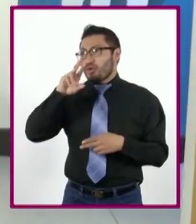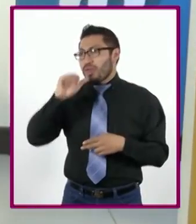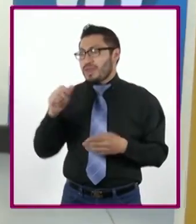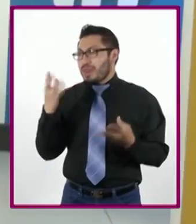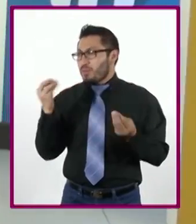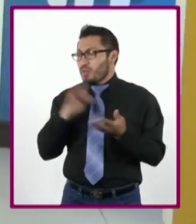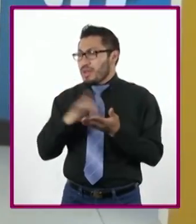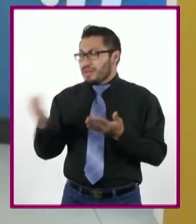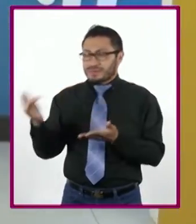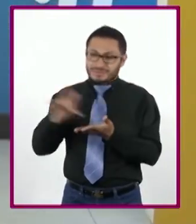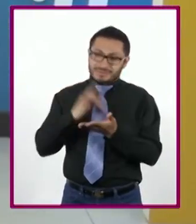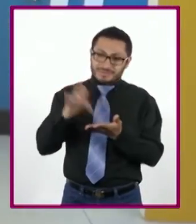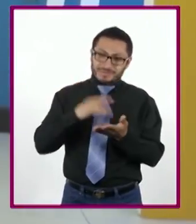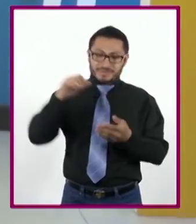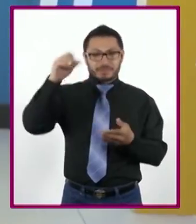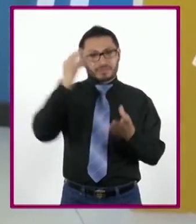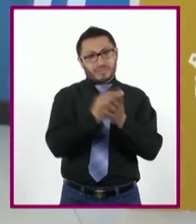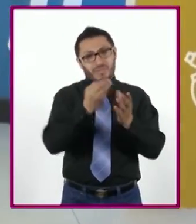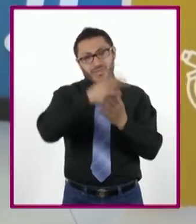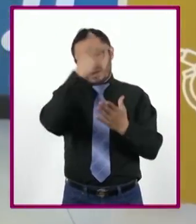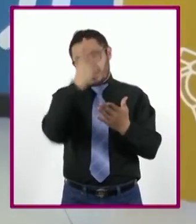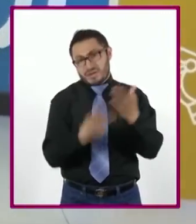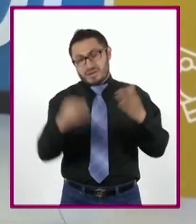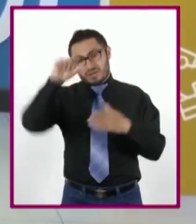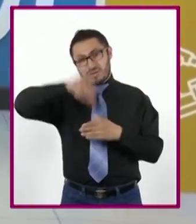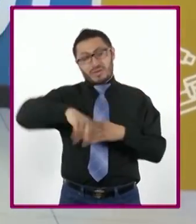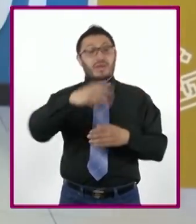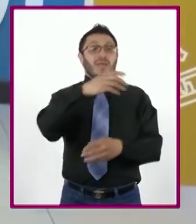agradezco mucho su intervención en el programa y